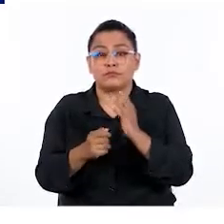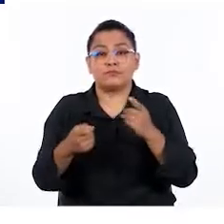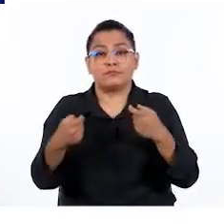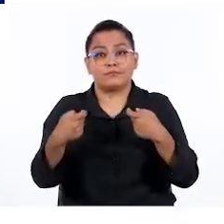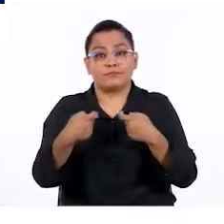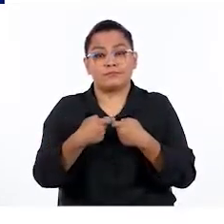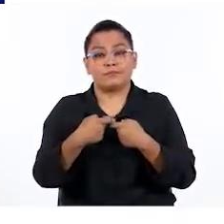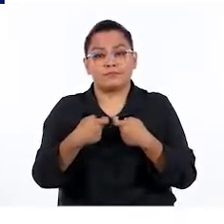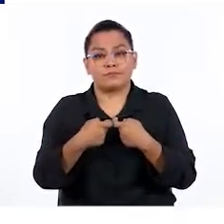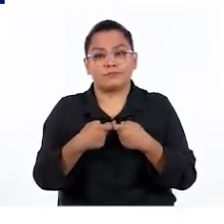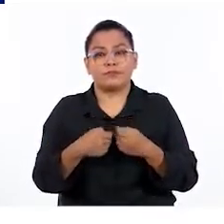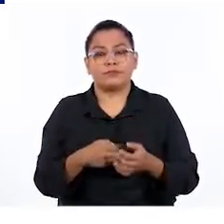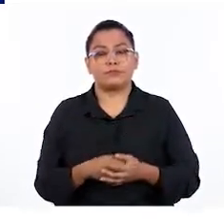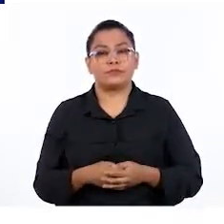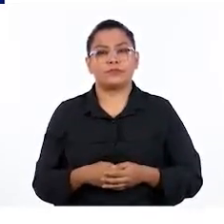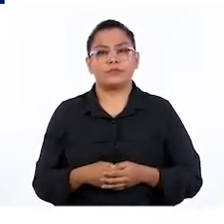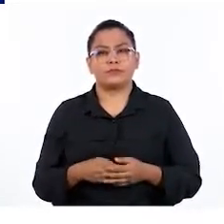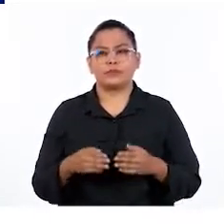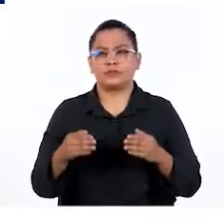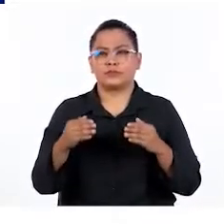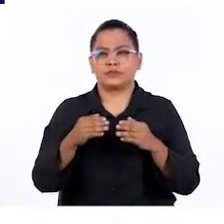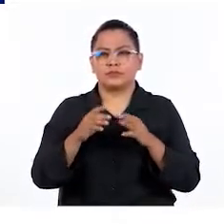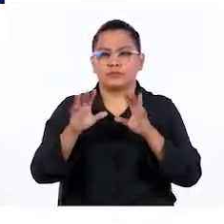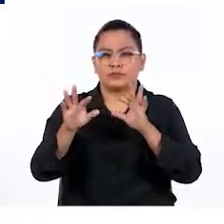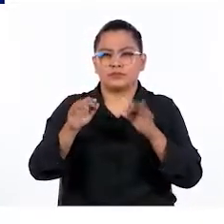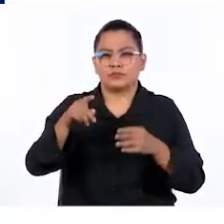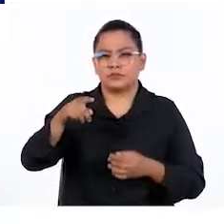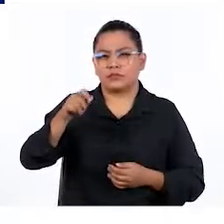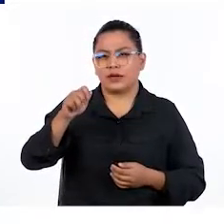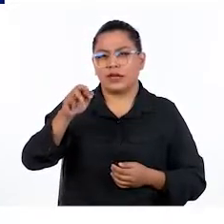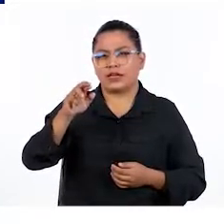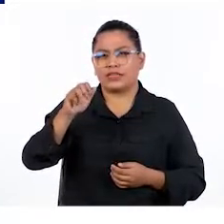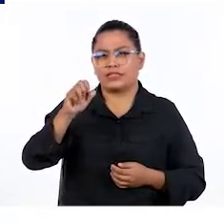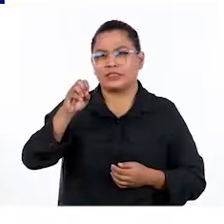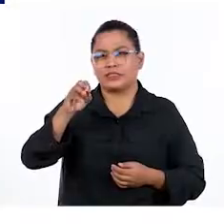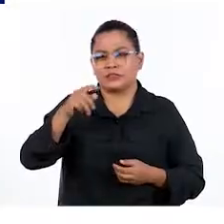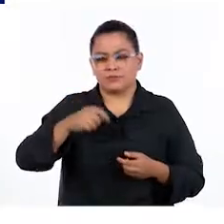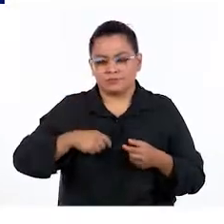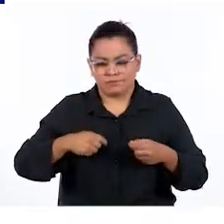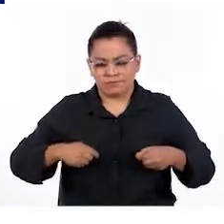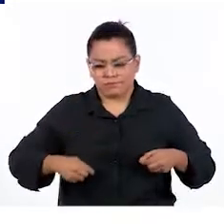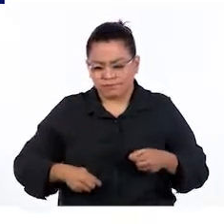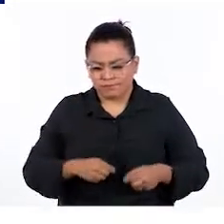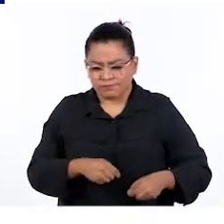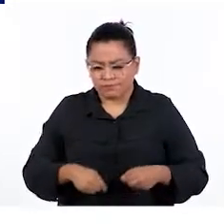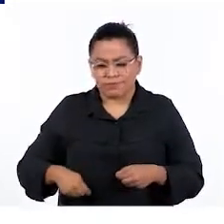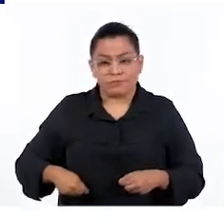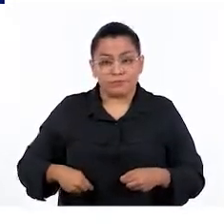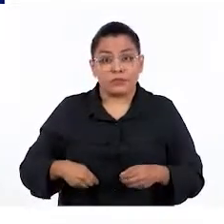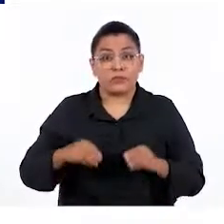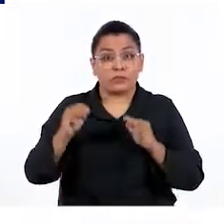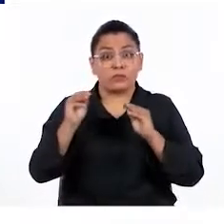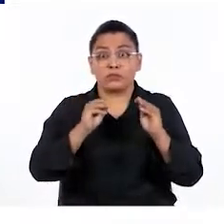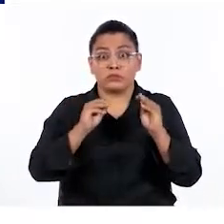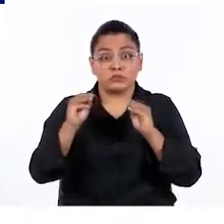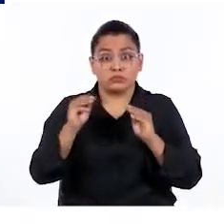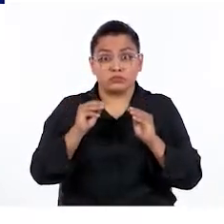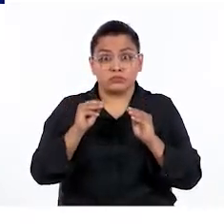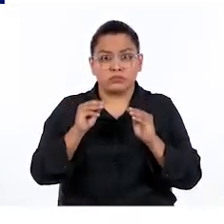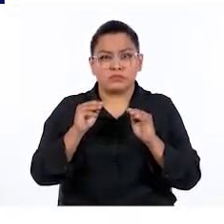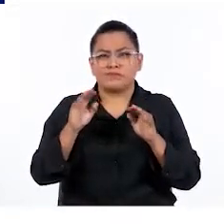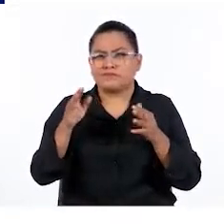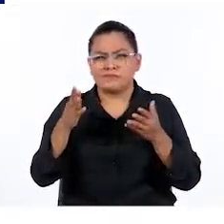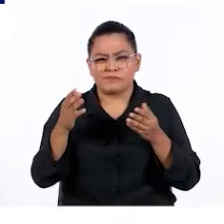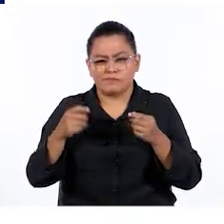energía. Incluso algunos parásitos intestinales, como las amebas, también son capaces de moverse. Se mueven